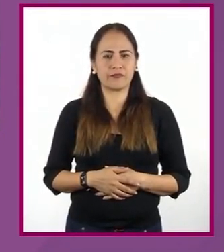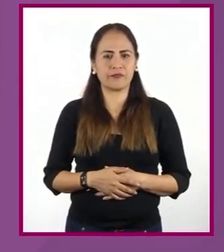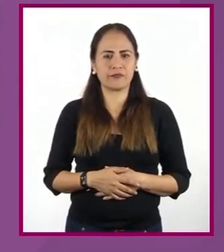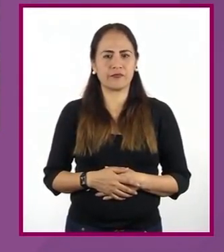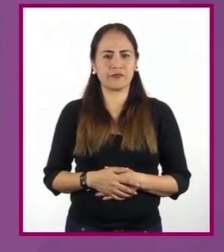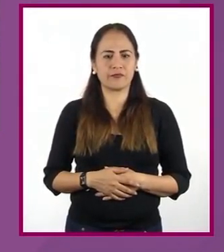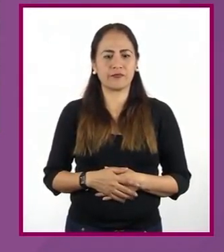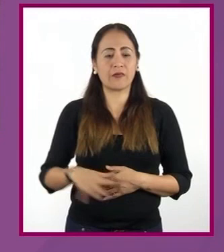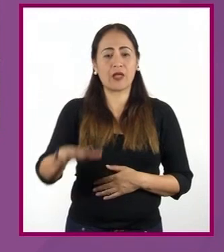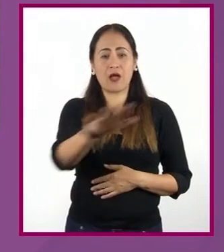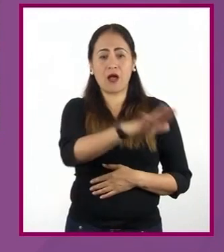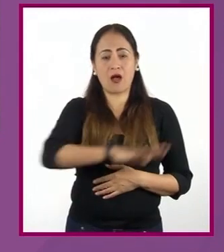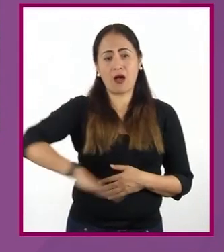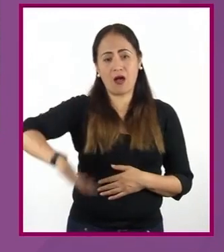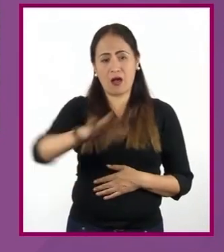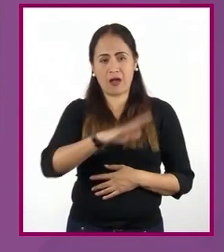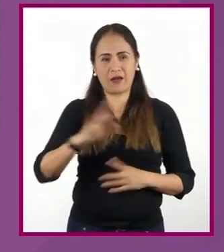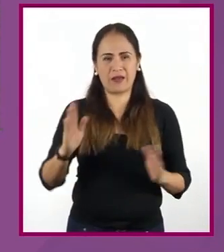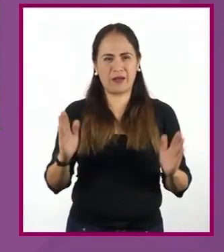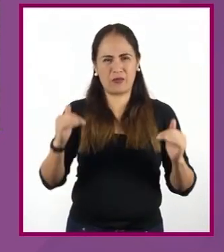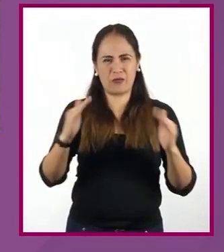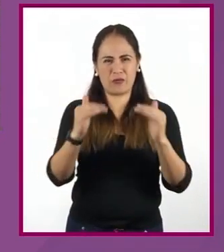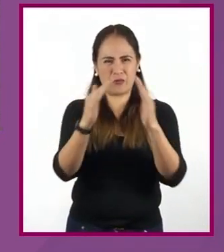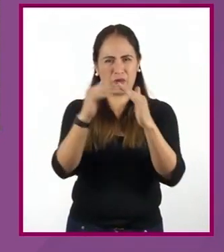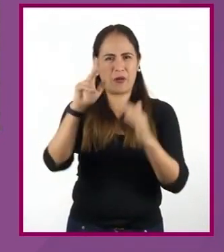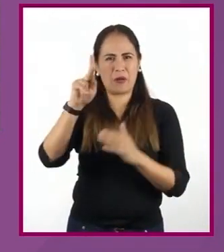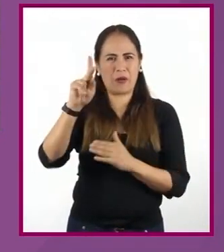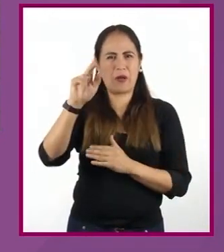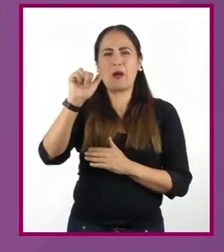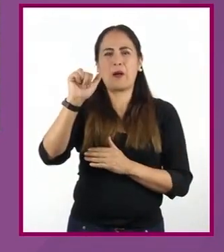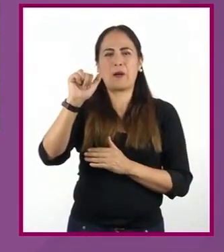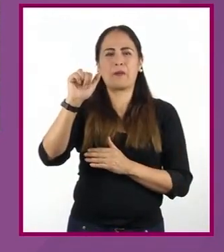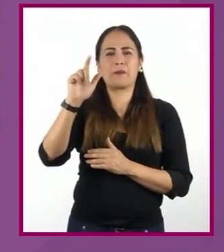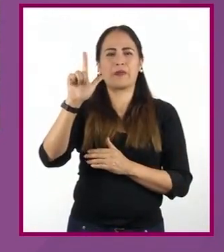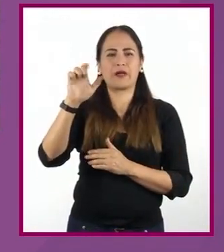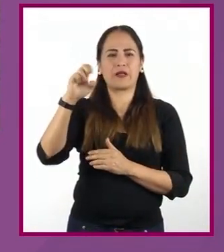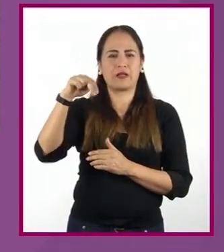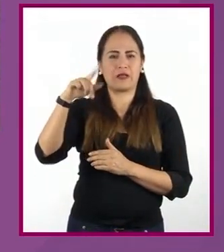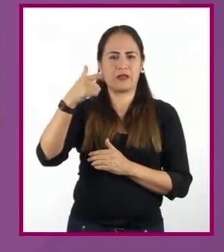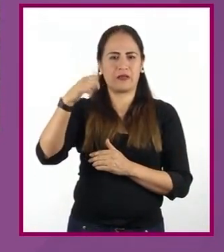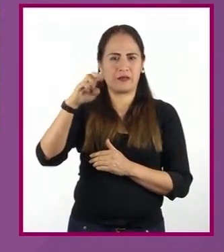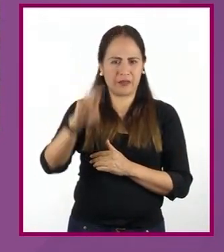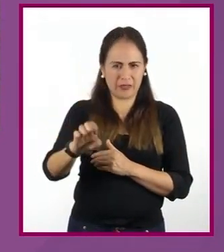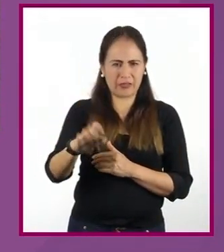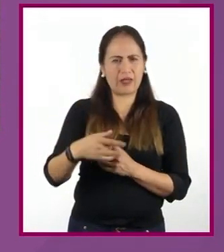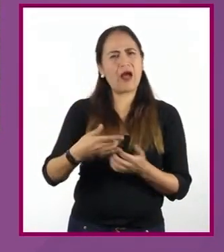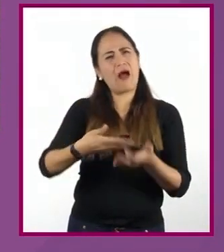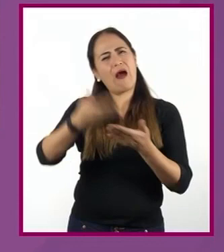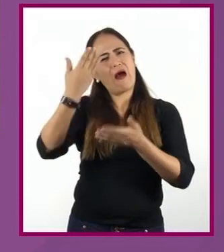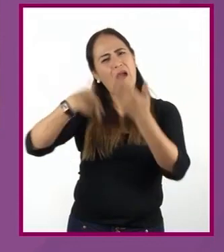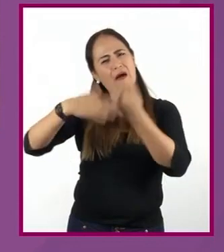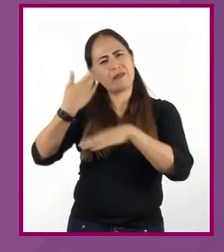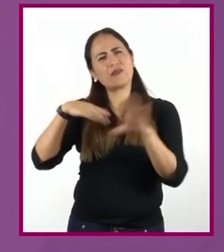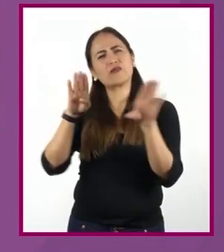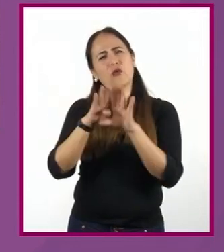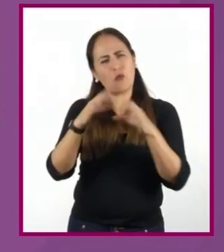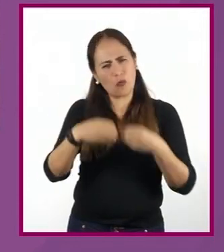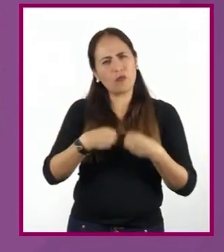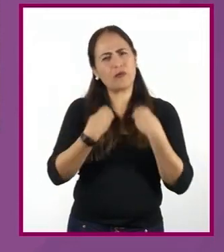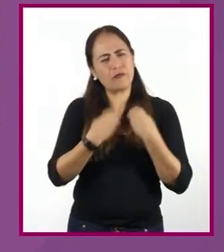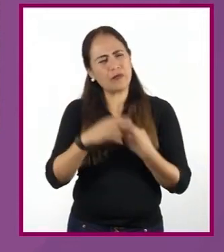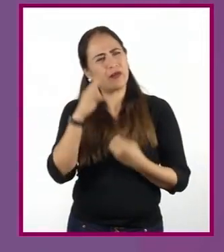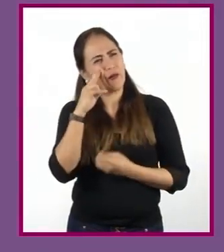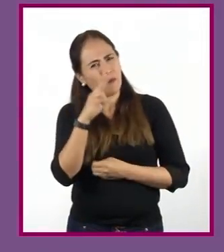La zona arqueológica de Palenque, un lugar donde revives el pasado del mundo maya.